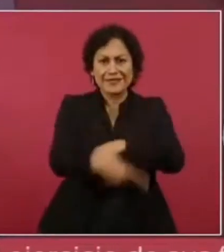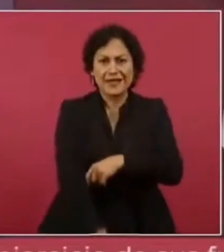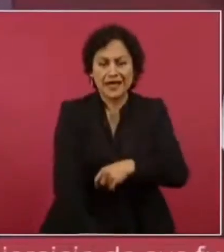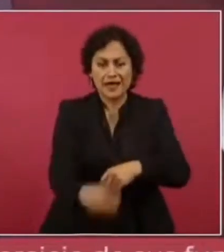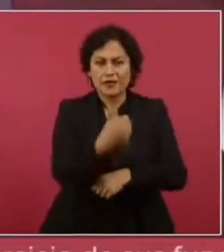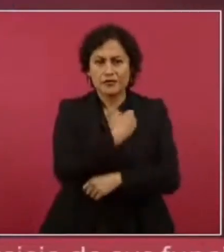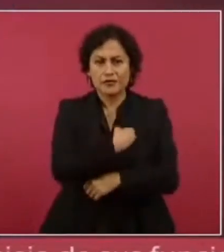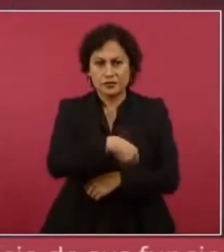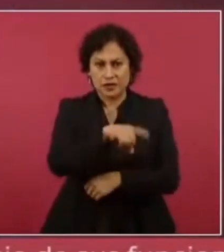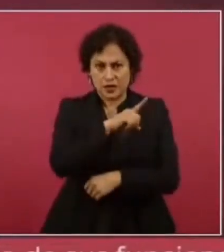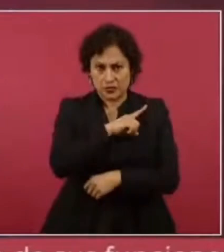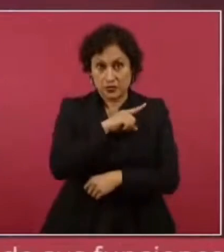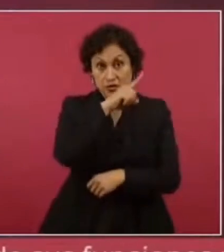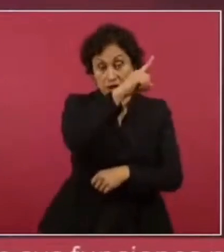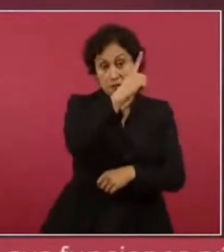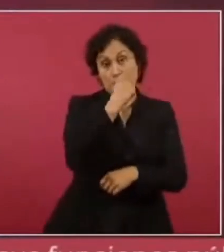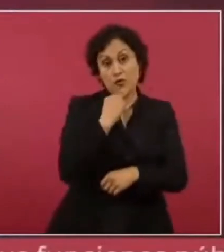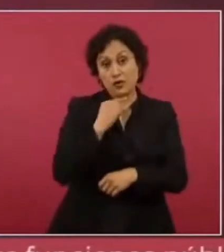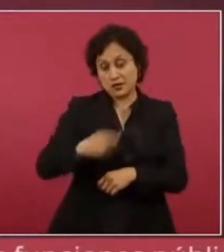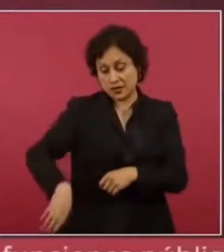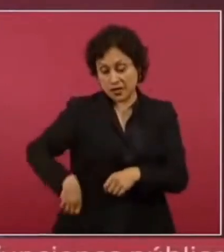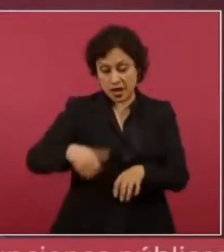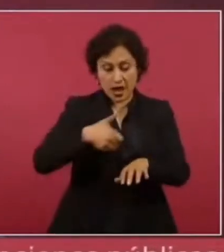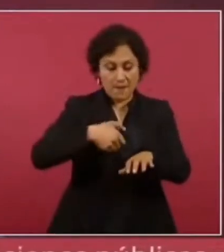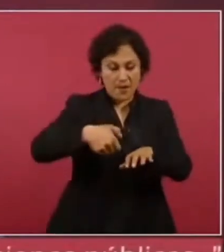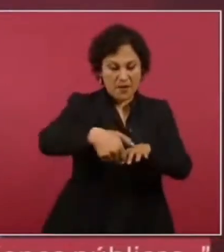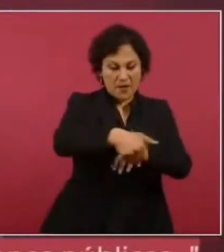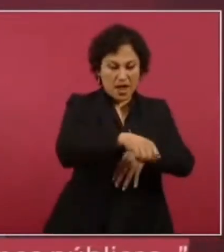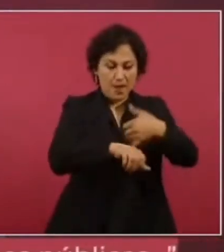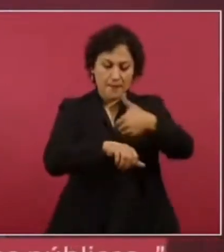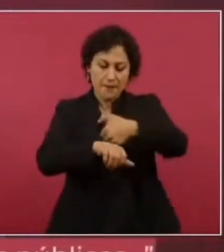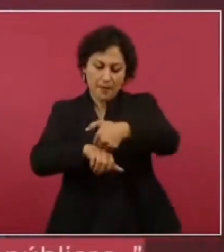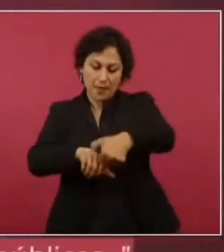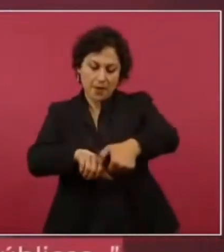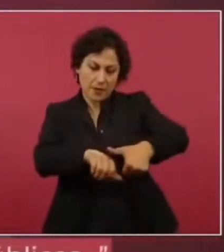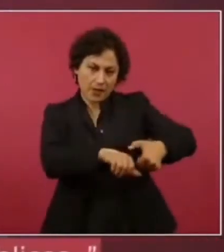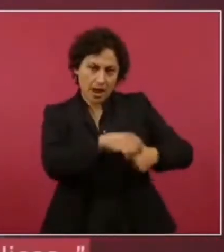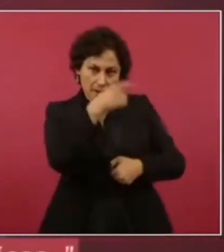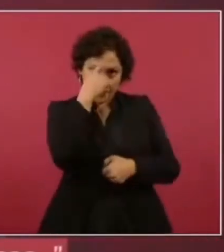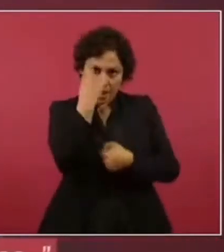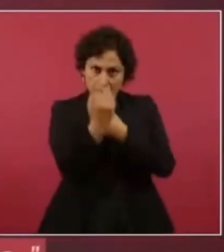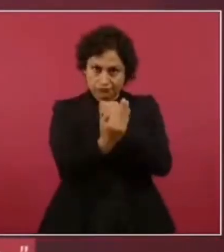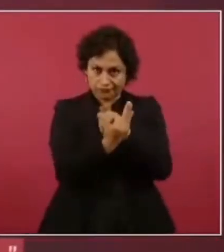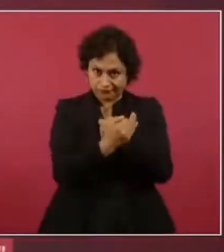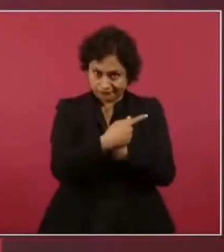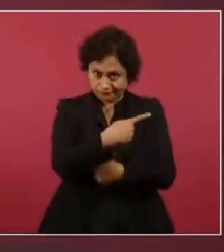o sea para protegerse por sí tienen